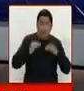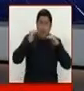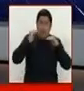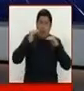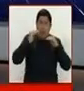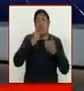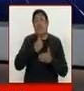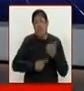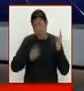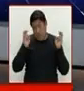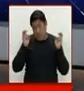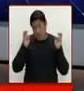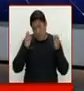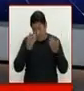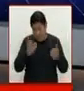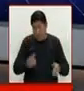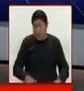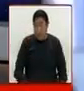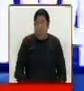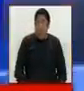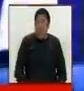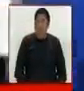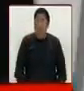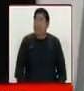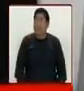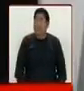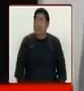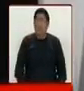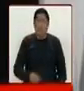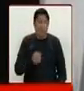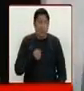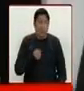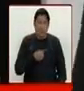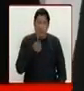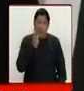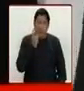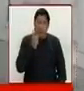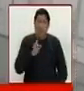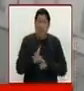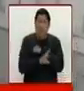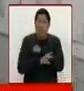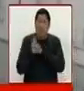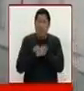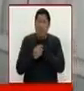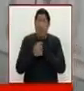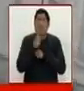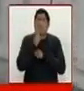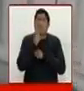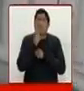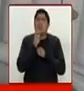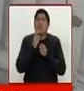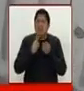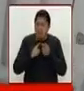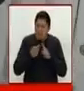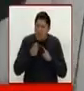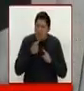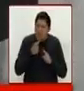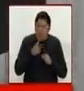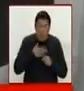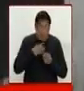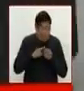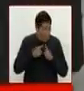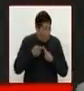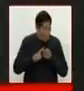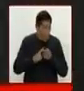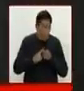¿Quiere saber de qué se trata? Vea a continuación. Pero a mí me amenazan para robar. ¿Con quiénes estabas? Con mi